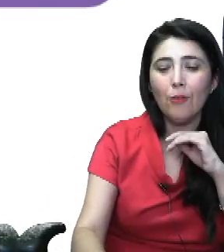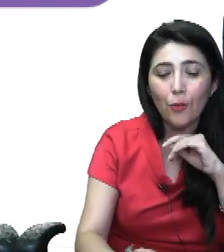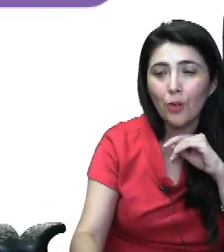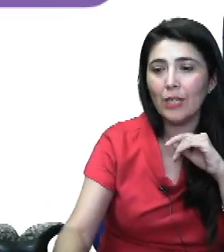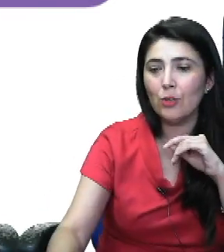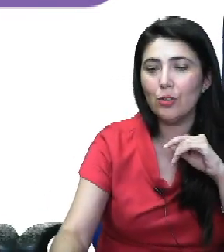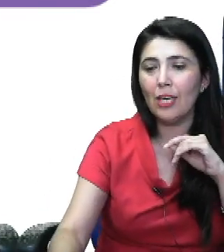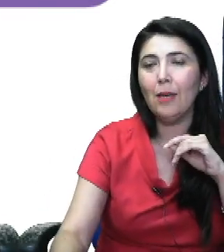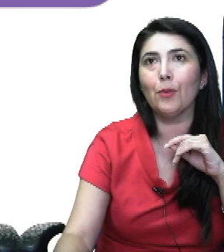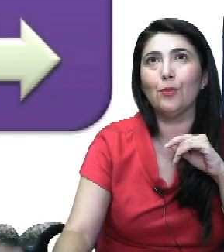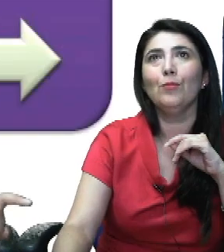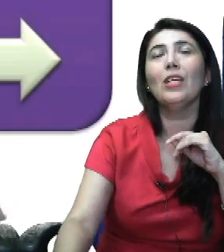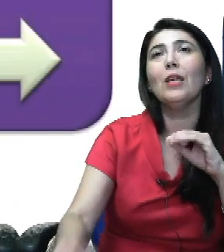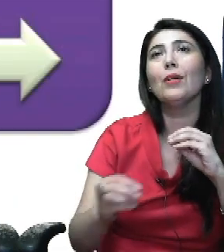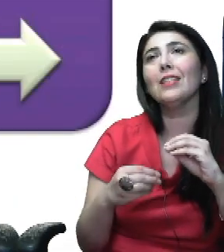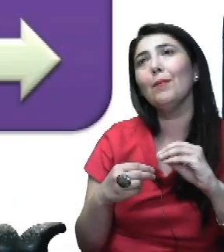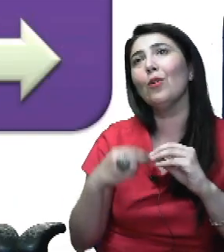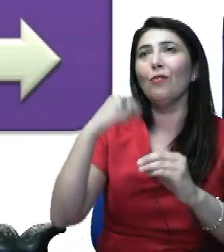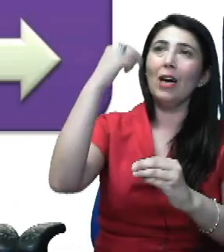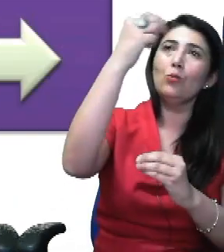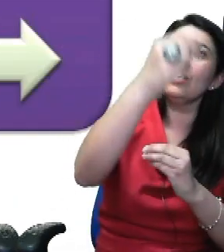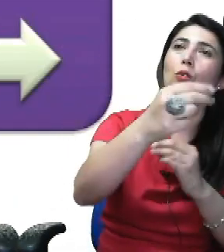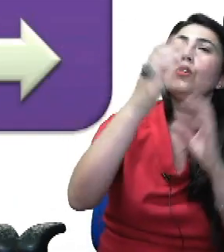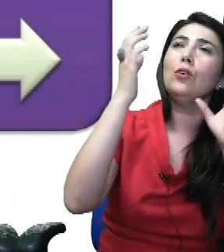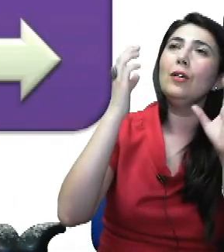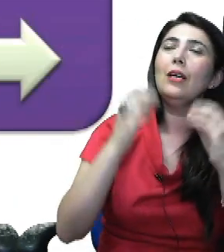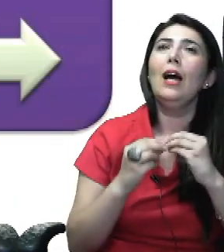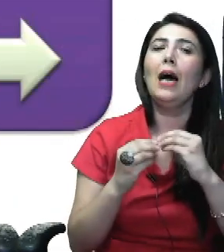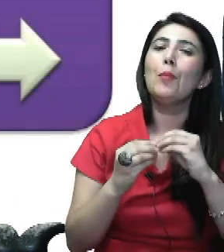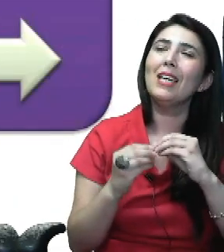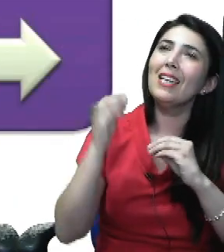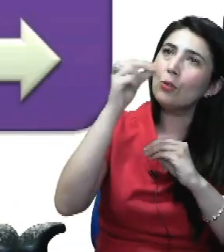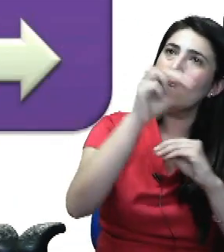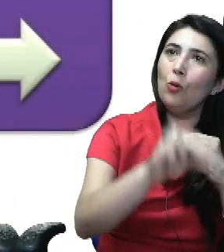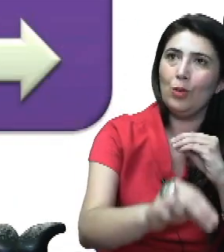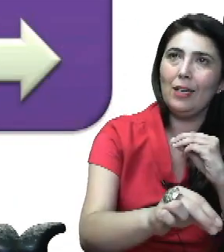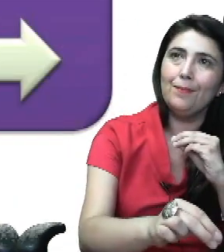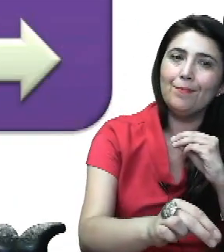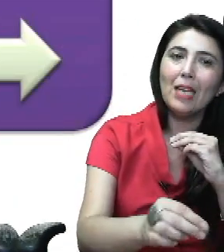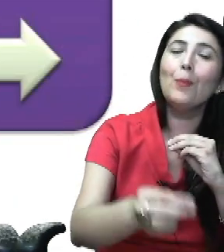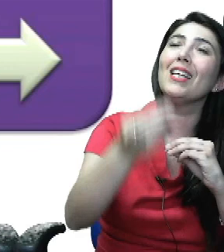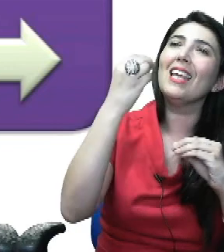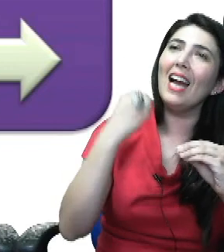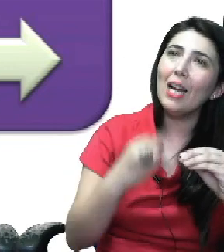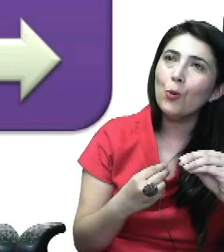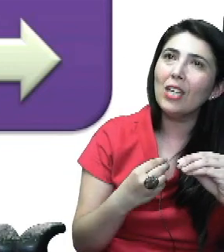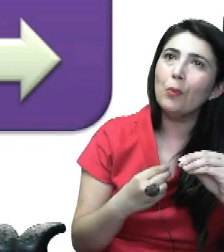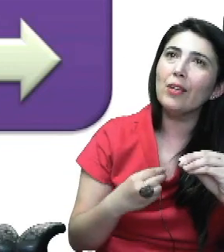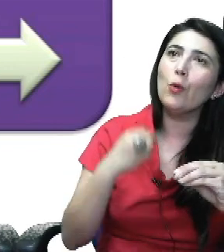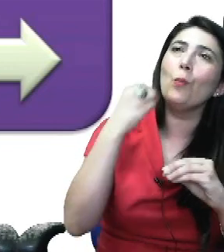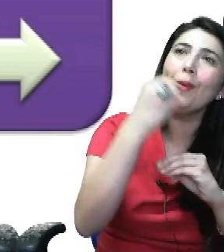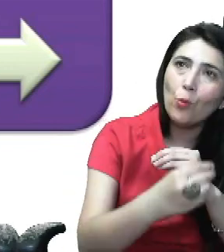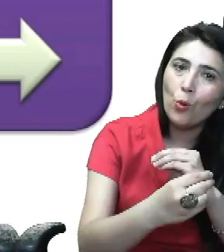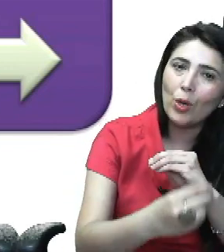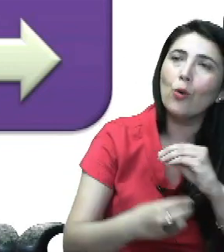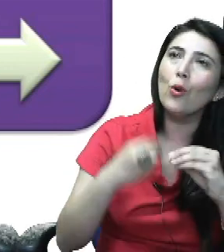¿Cuál es el foco de estos equipos? Un equipo ARSAM no va a un territorio a apoyar directo a la comunidad, porque ya hay un equipo que